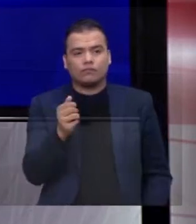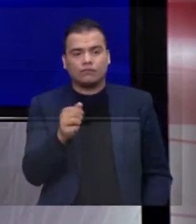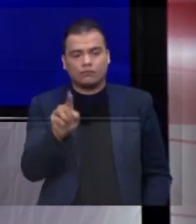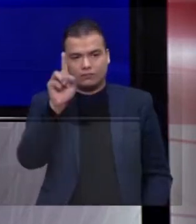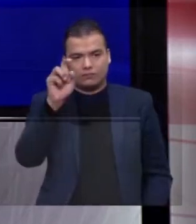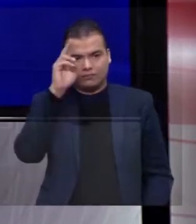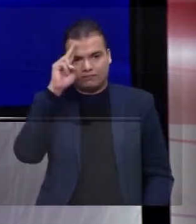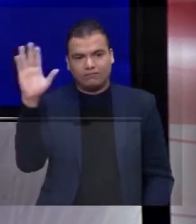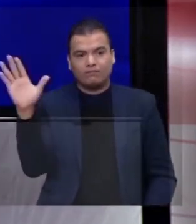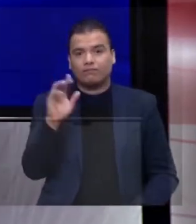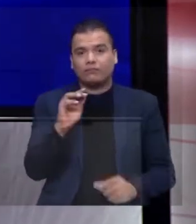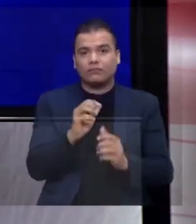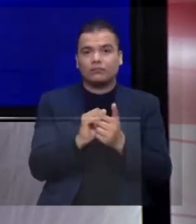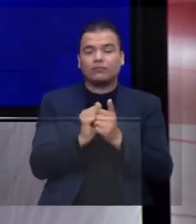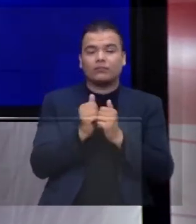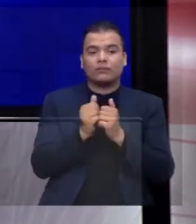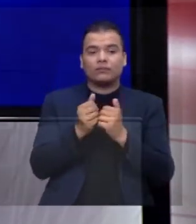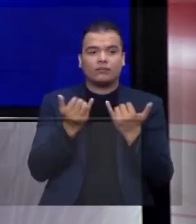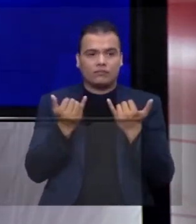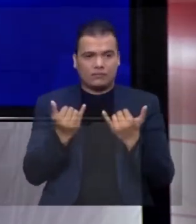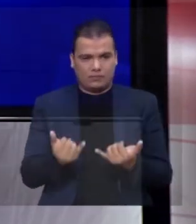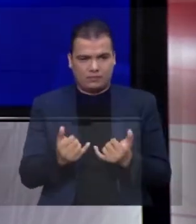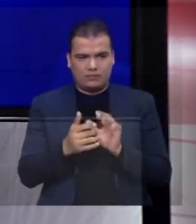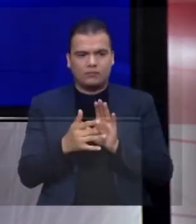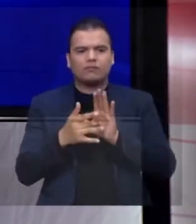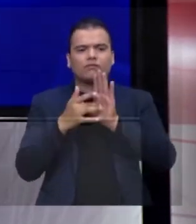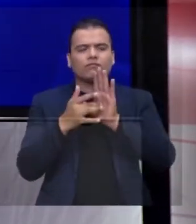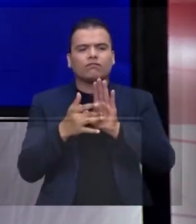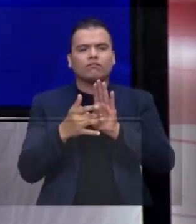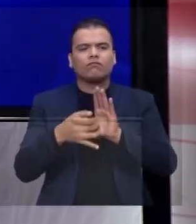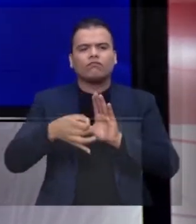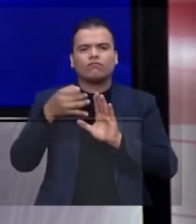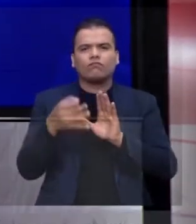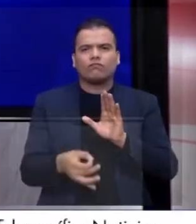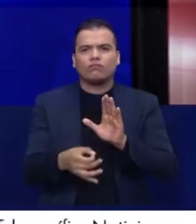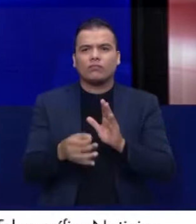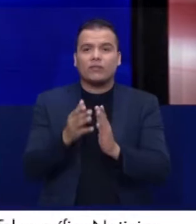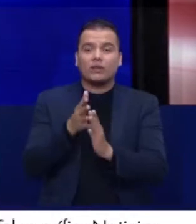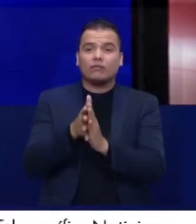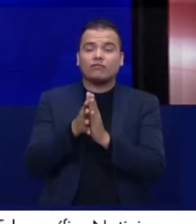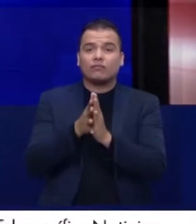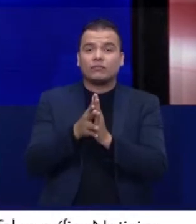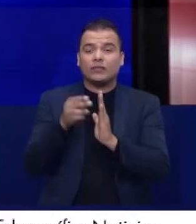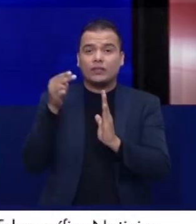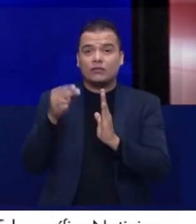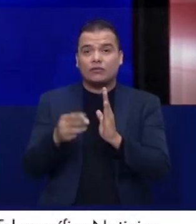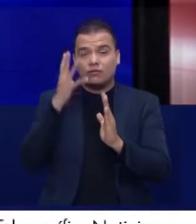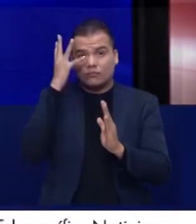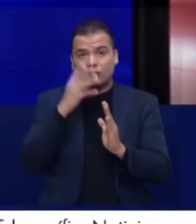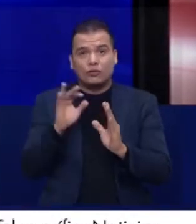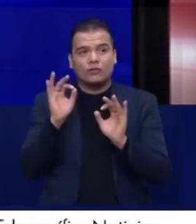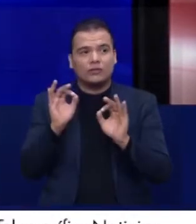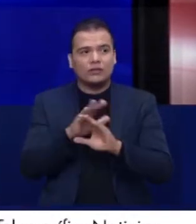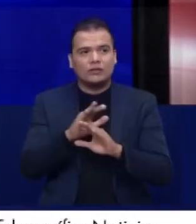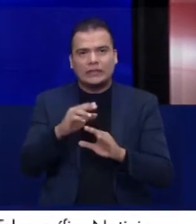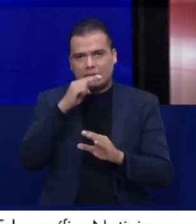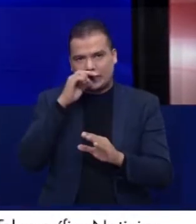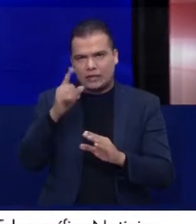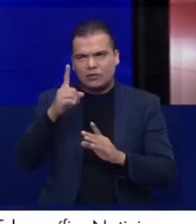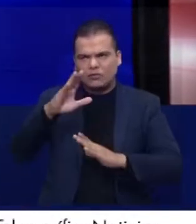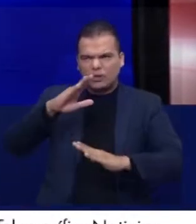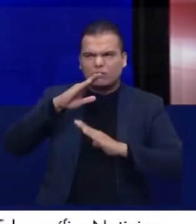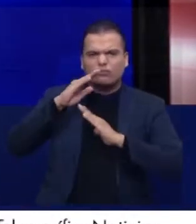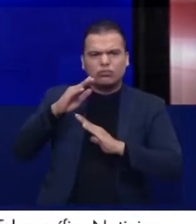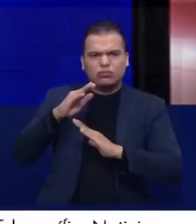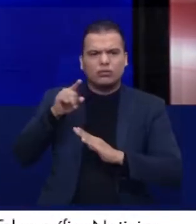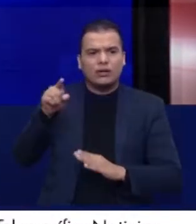Hola, ¿qué tal? El bloque de deportes de la emisión nocturna de Telepacífico Noticias con una historia maravillosa del niño karateca que a